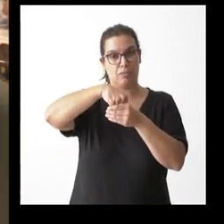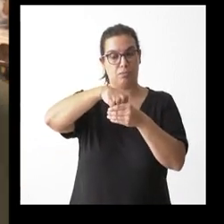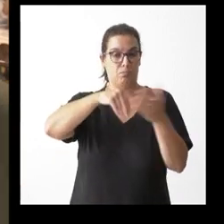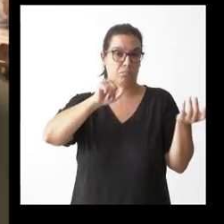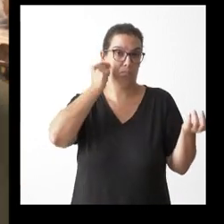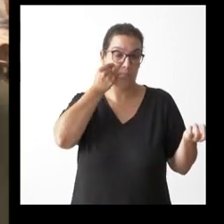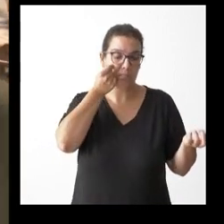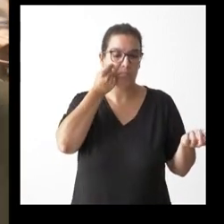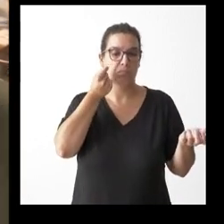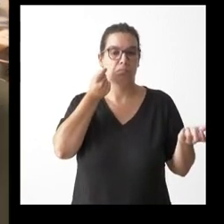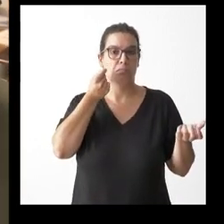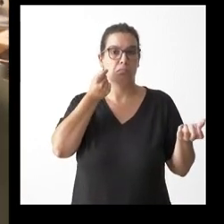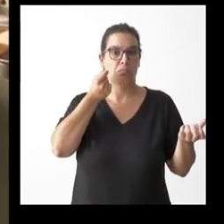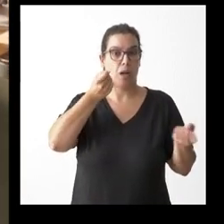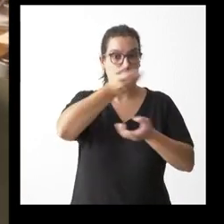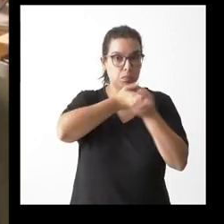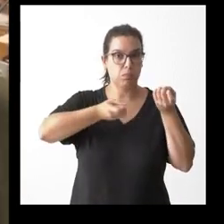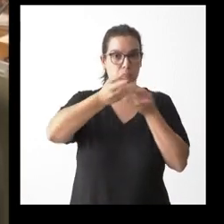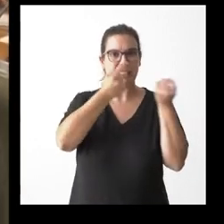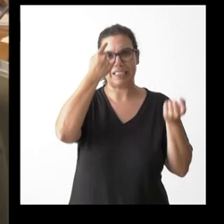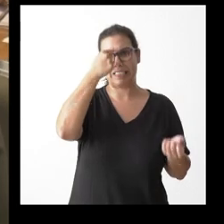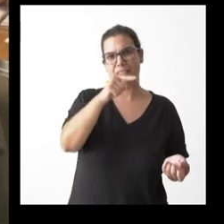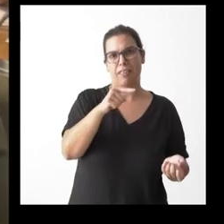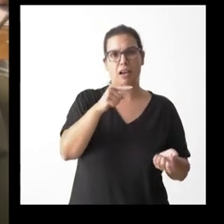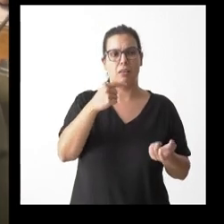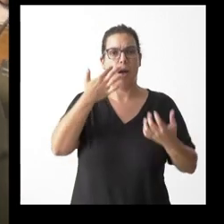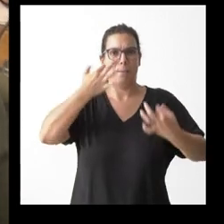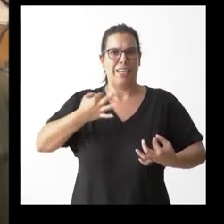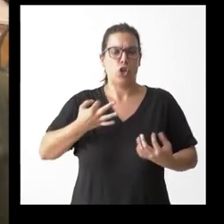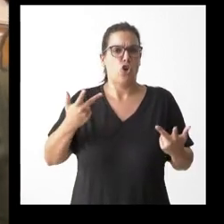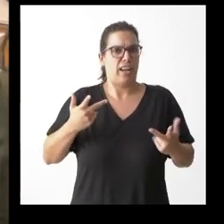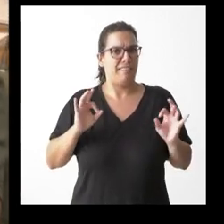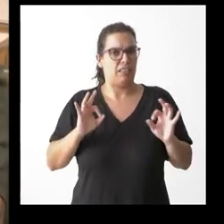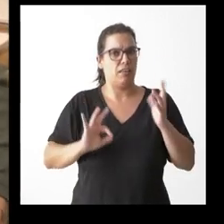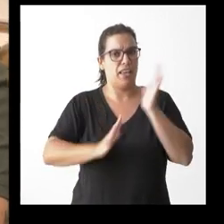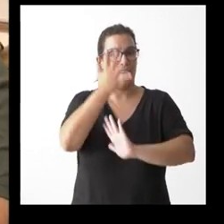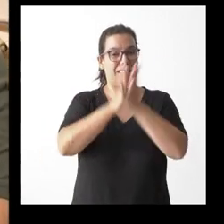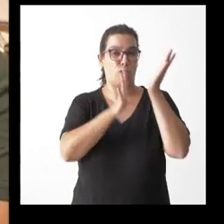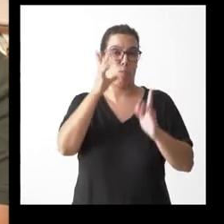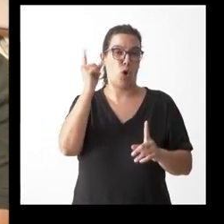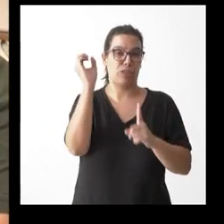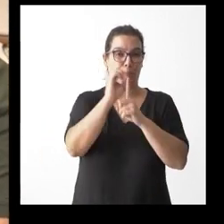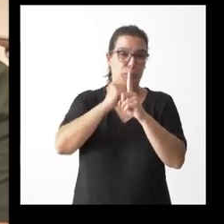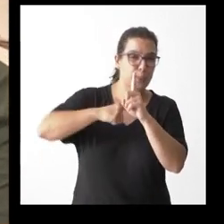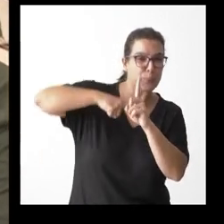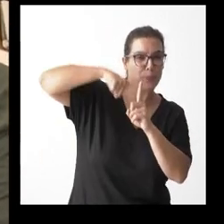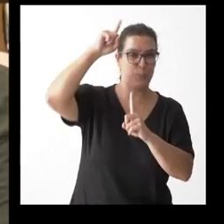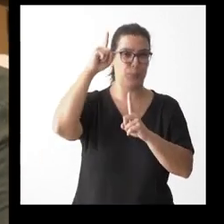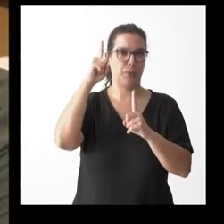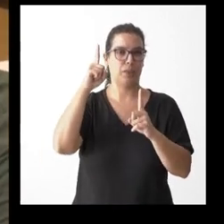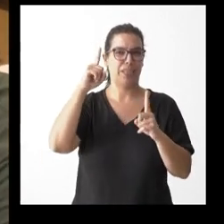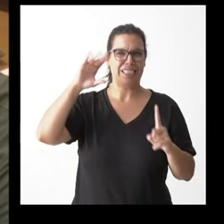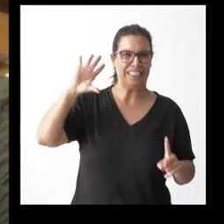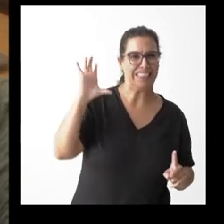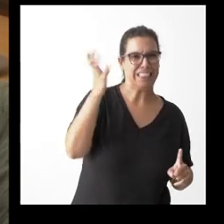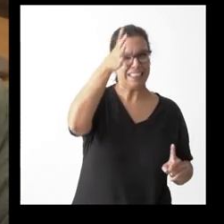conocer, se conocía que había un riesgo elevado de incendios y debido a las altas temperaturas y condiciones meteorológicas. Si